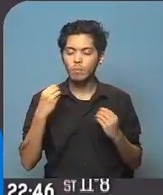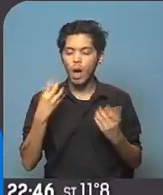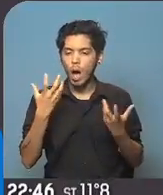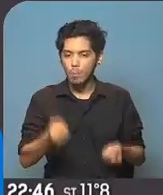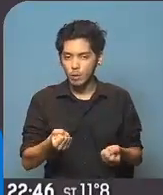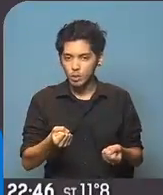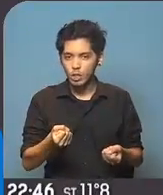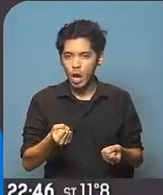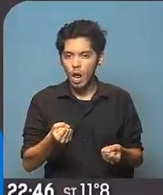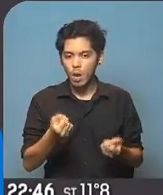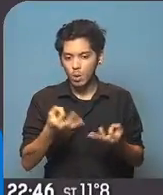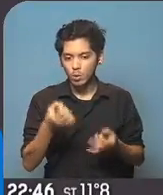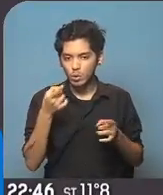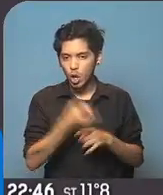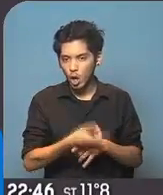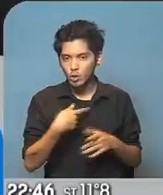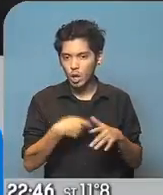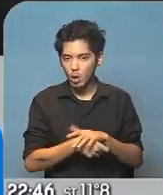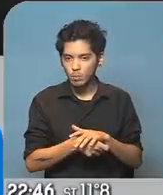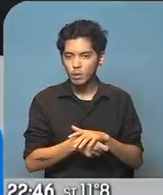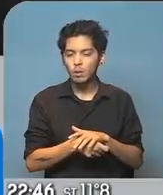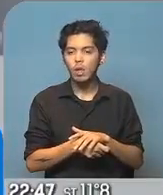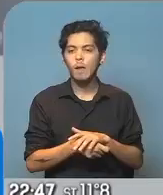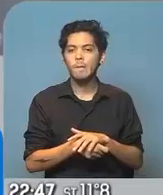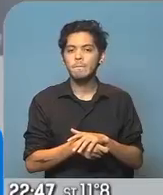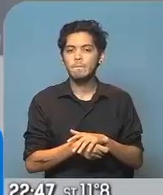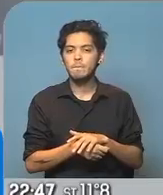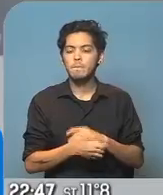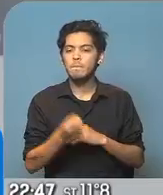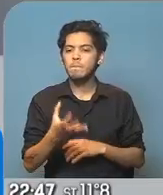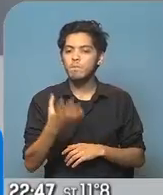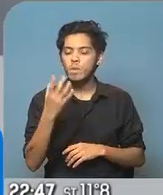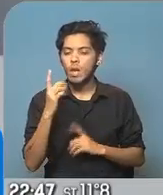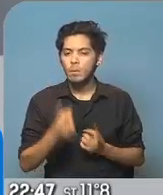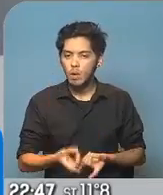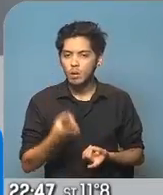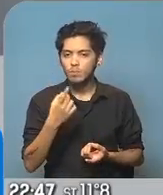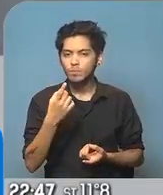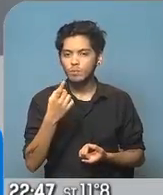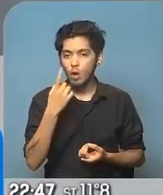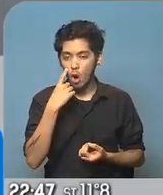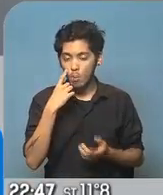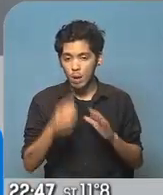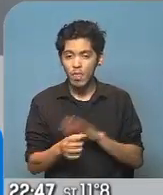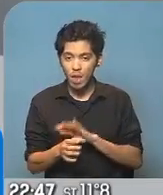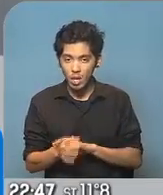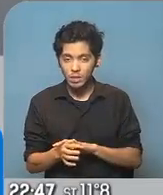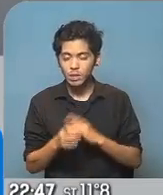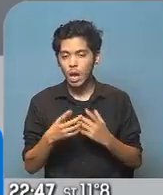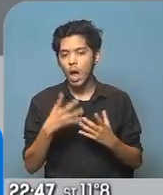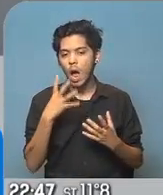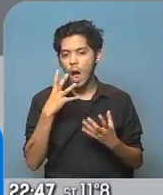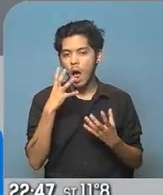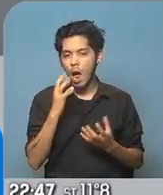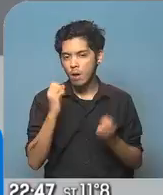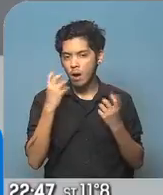justamente esto, la campaña contra la corrupción, porque también Bolsonaro se vale de un punto a favor, es que